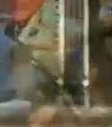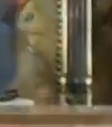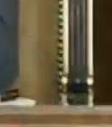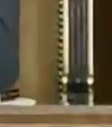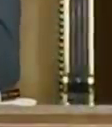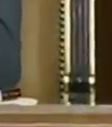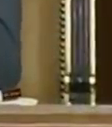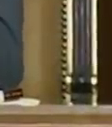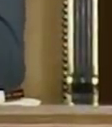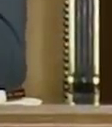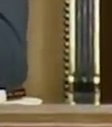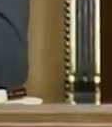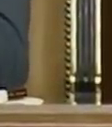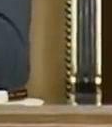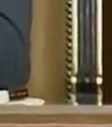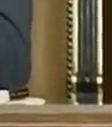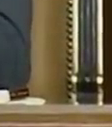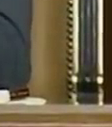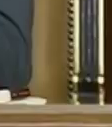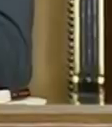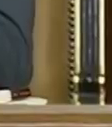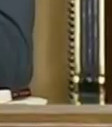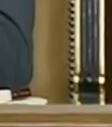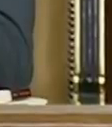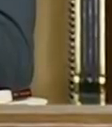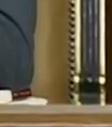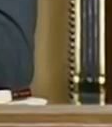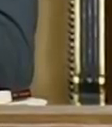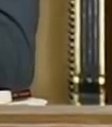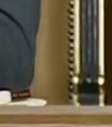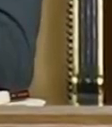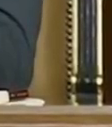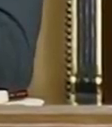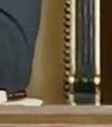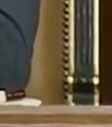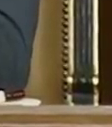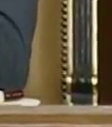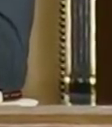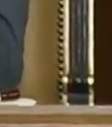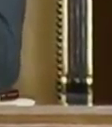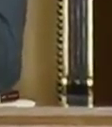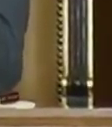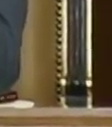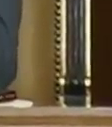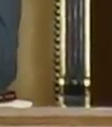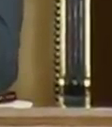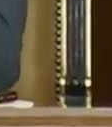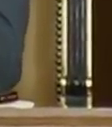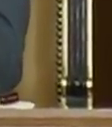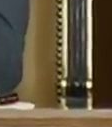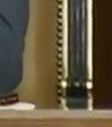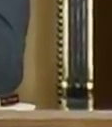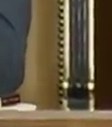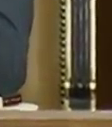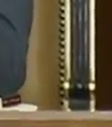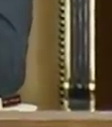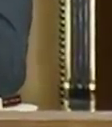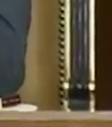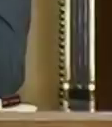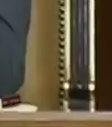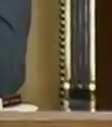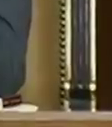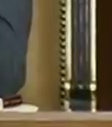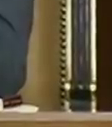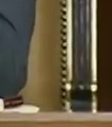Muchas gracias a María León, la leona de Hugo Chávez. Mire, compatriota,